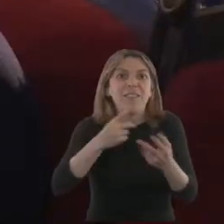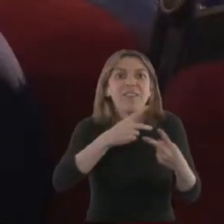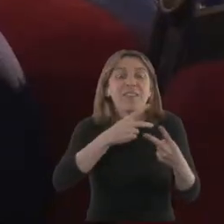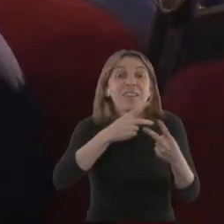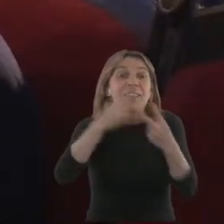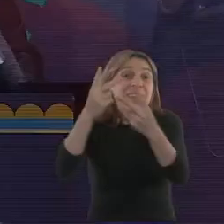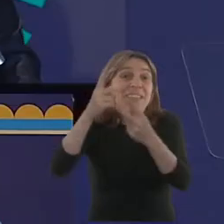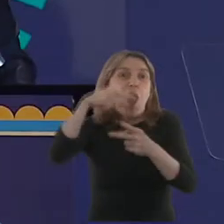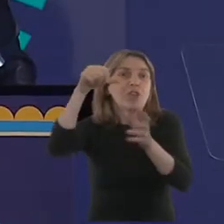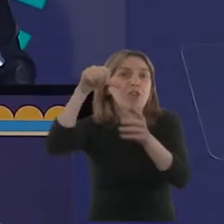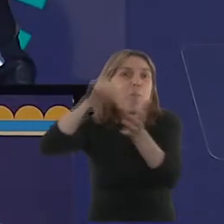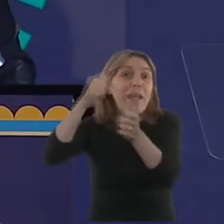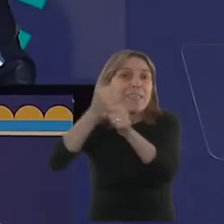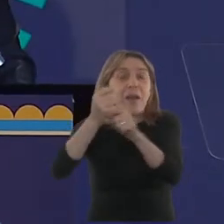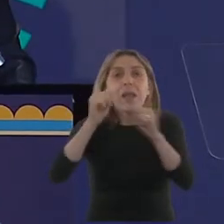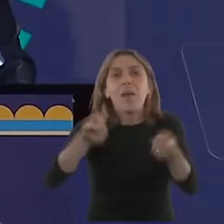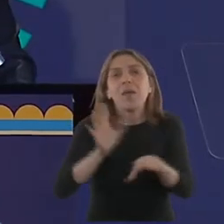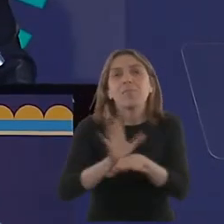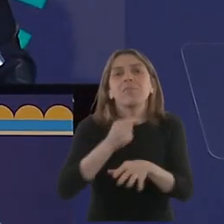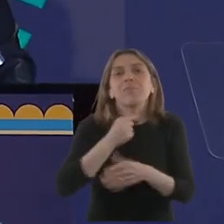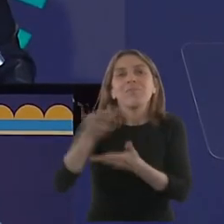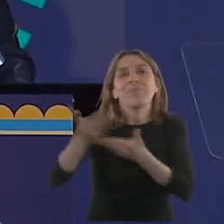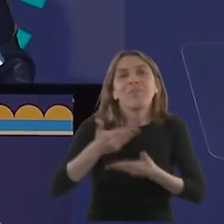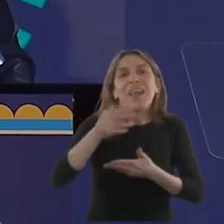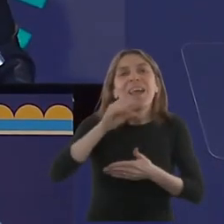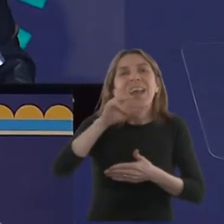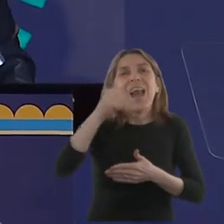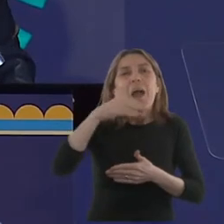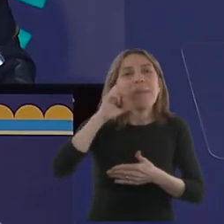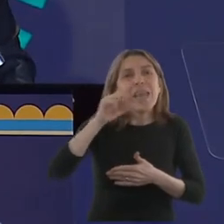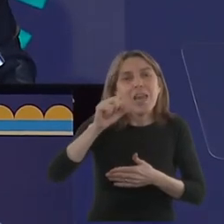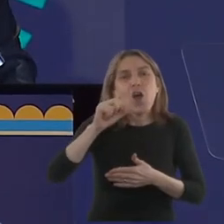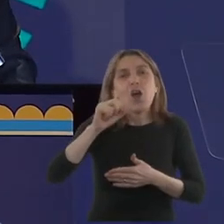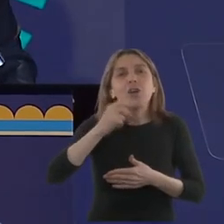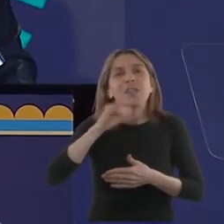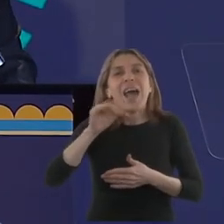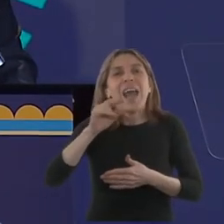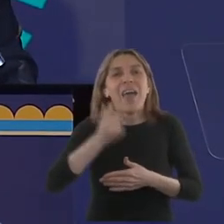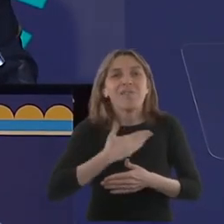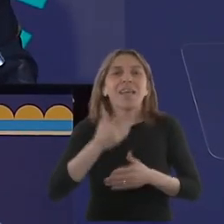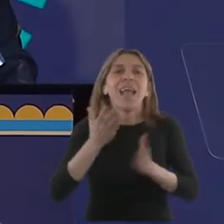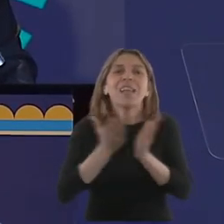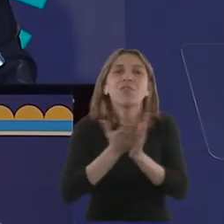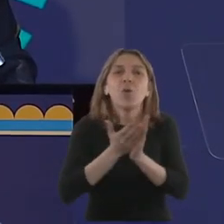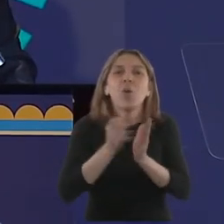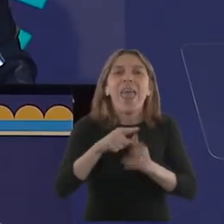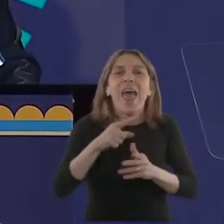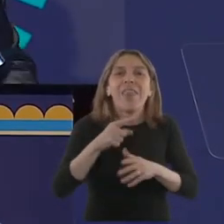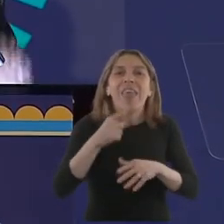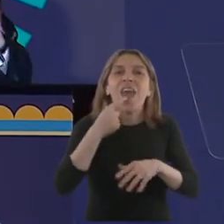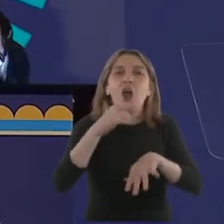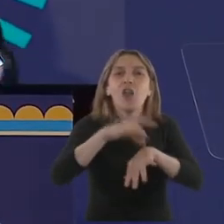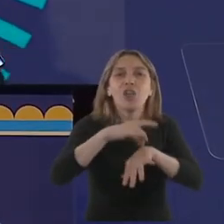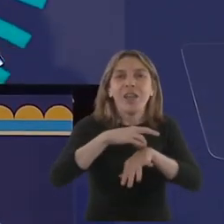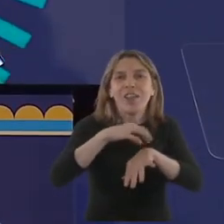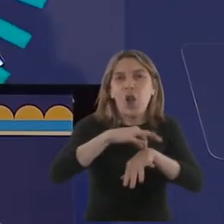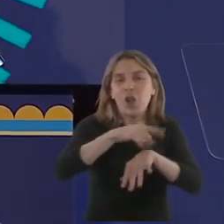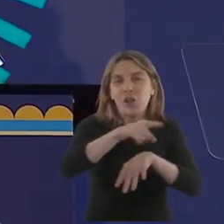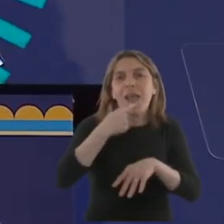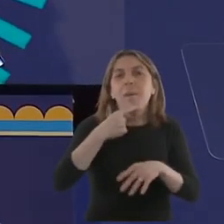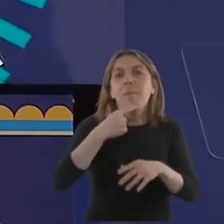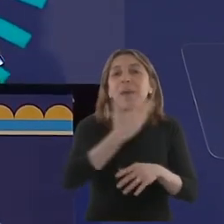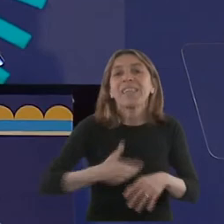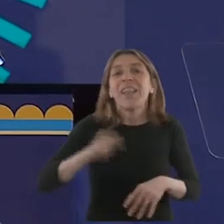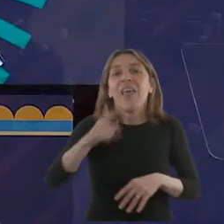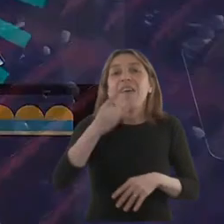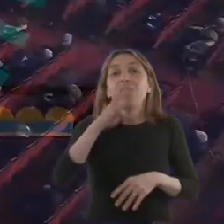al escenario a Ramiro Fernández Arraf, estudiante de odontología y presidente de la FUBA. Ramiro, te presto el